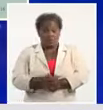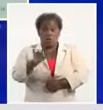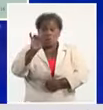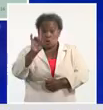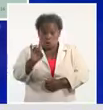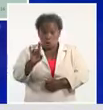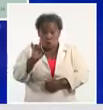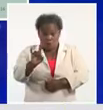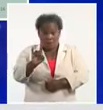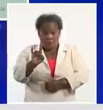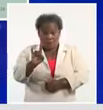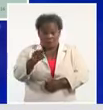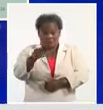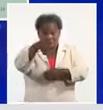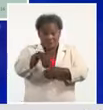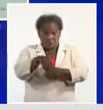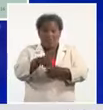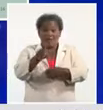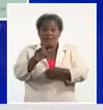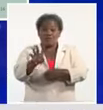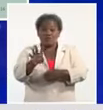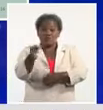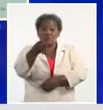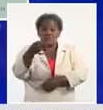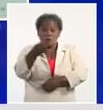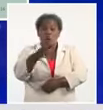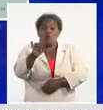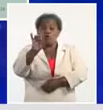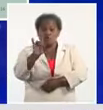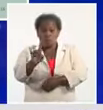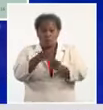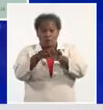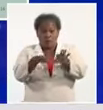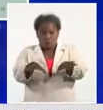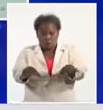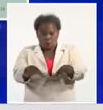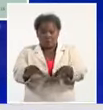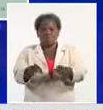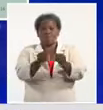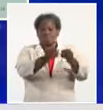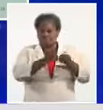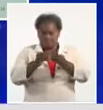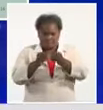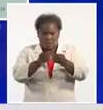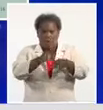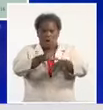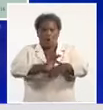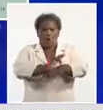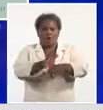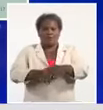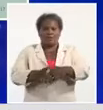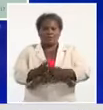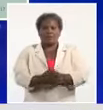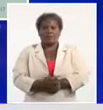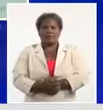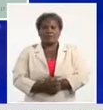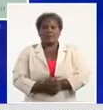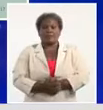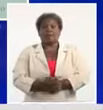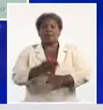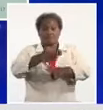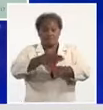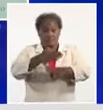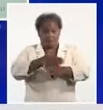de sus 14 municipios, se diagnosticaron casos en el día de ayer. Santiago